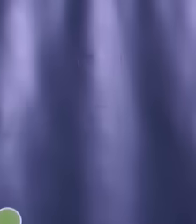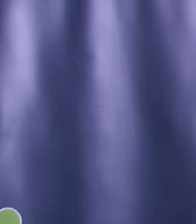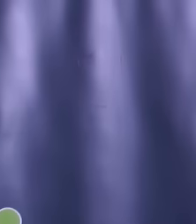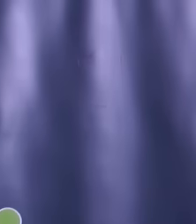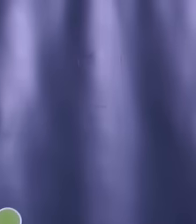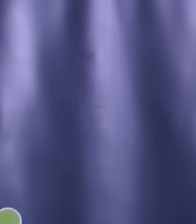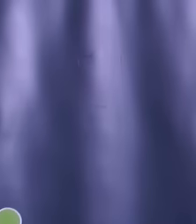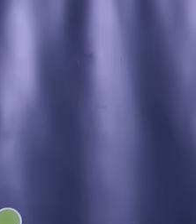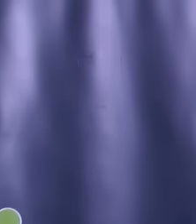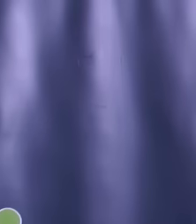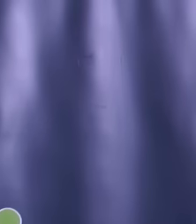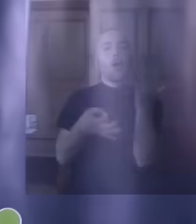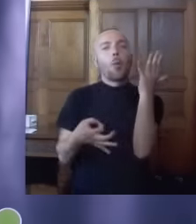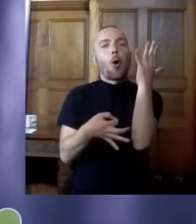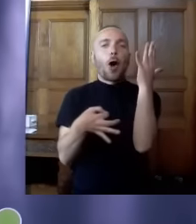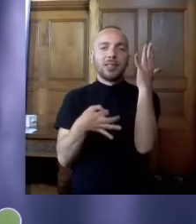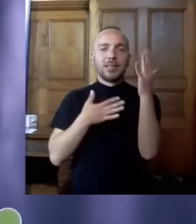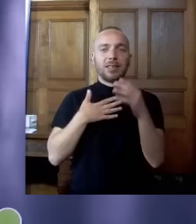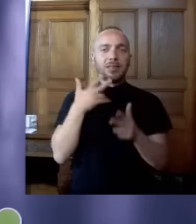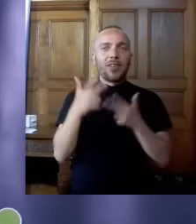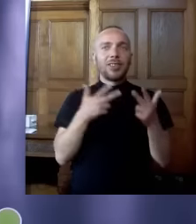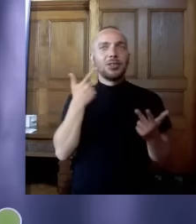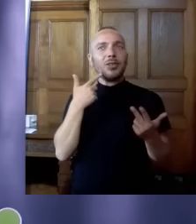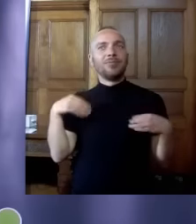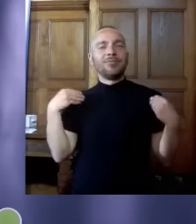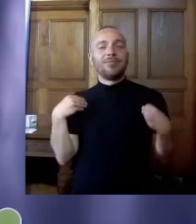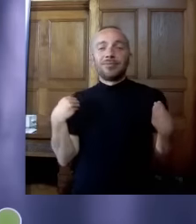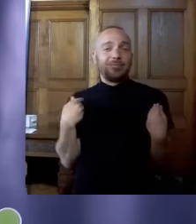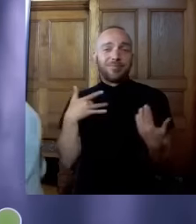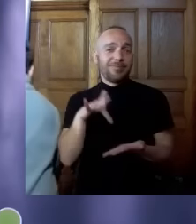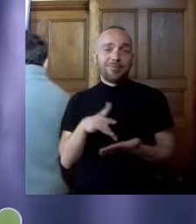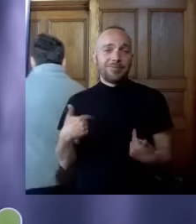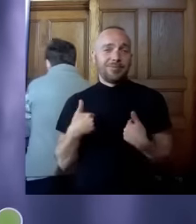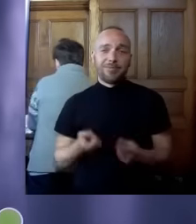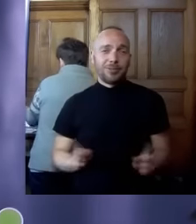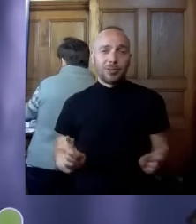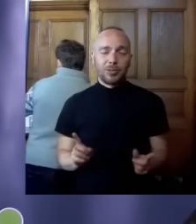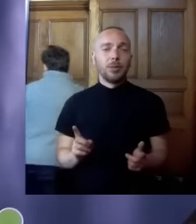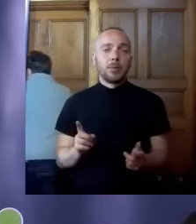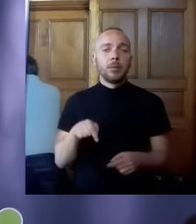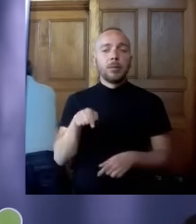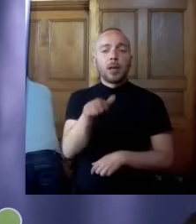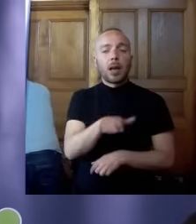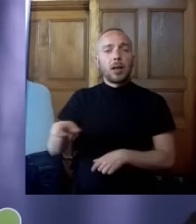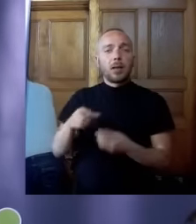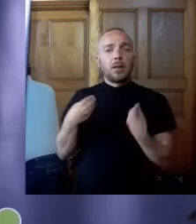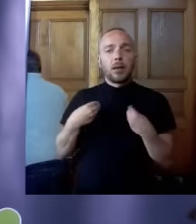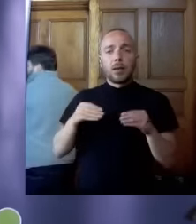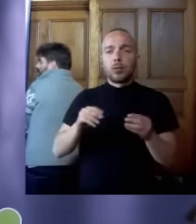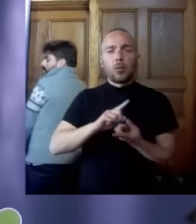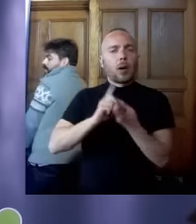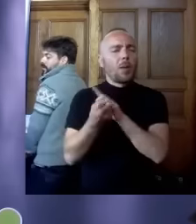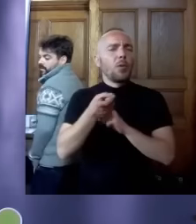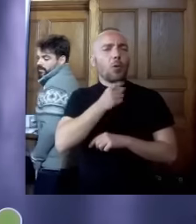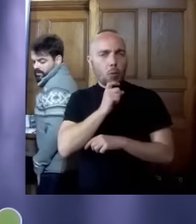a ver ni lo vas a oler aquí lo realmente importante lo que puede cambiar la vida de la gente es tejer una